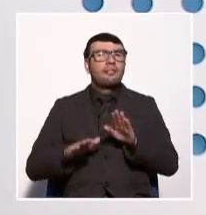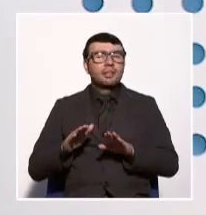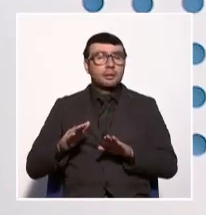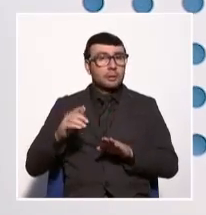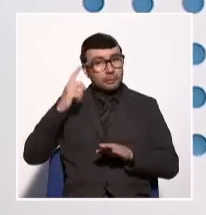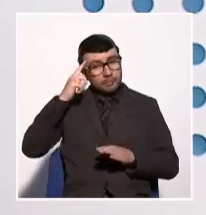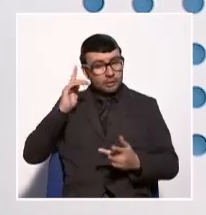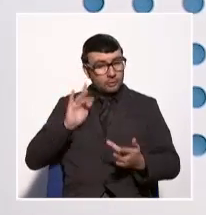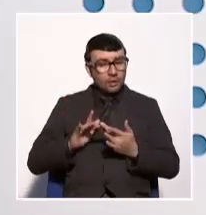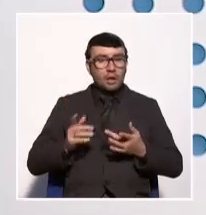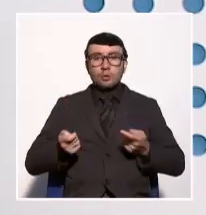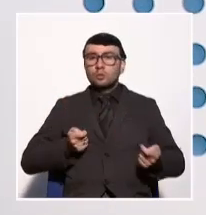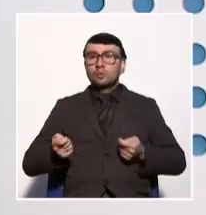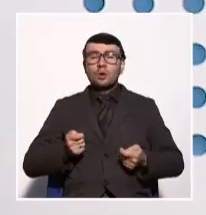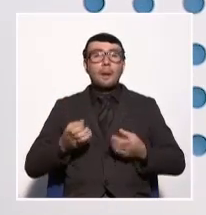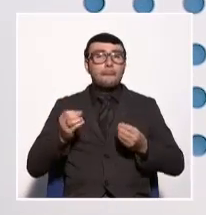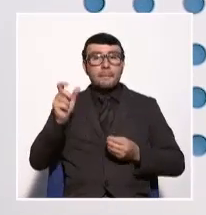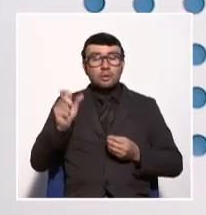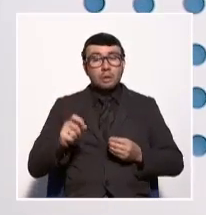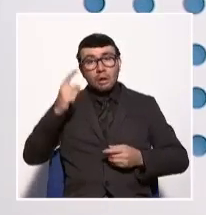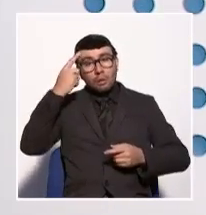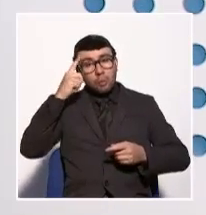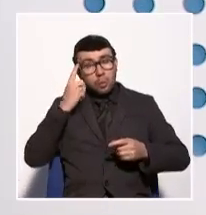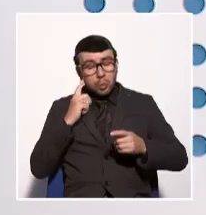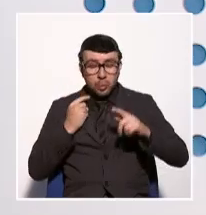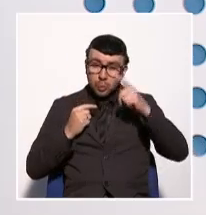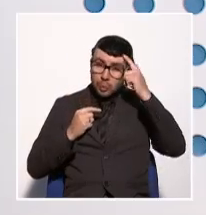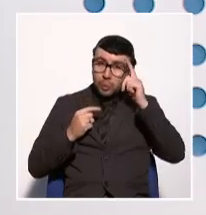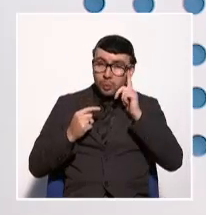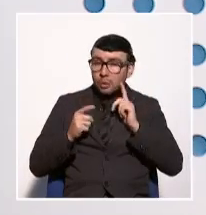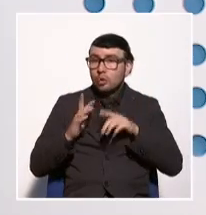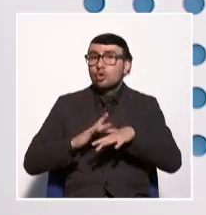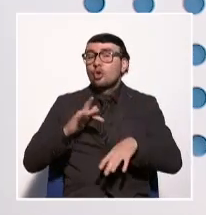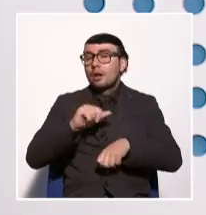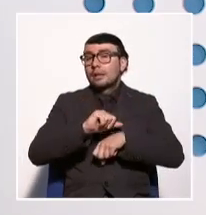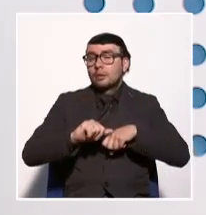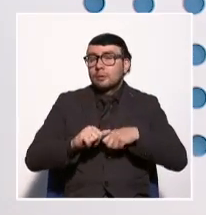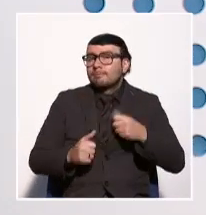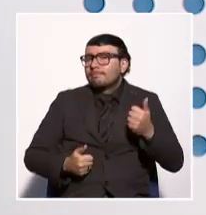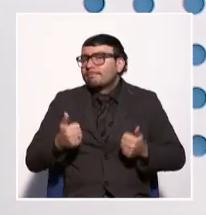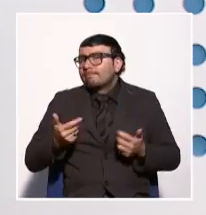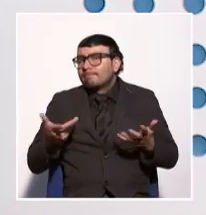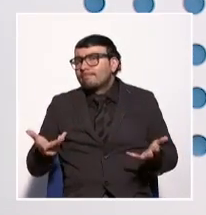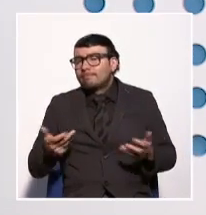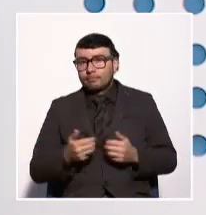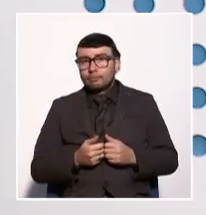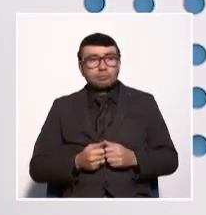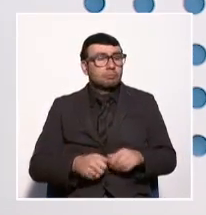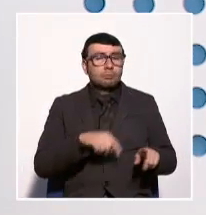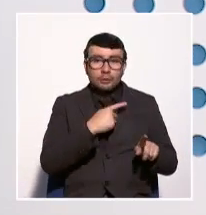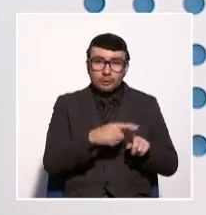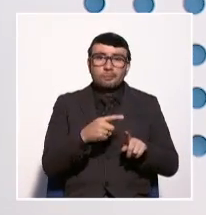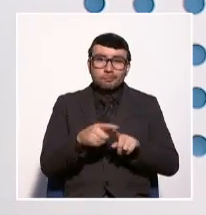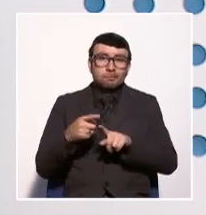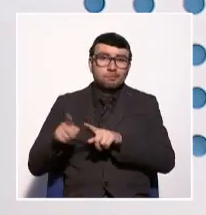y la persona suda y sud y hay que hacer ese tipo de cirugía entonces esas son digamos a lo que